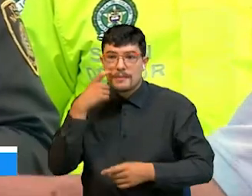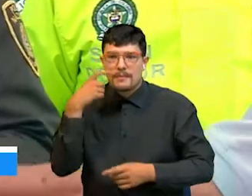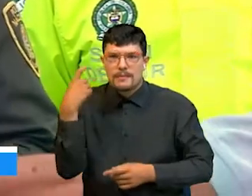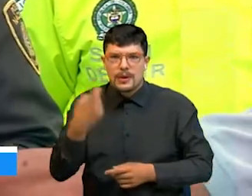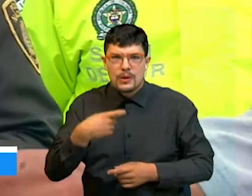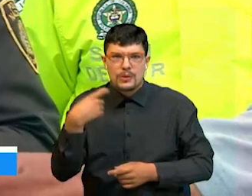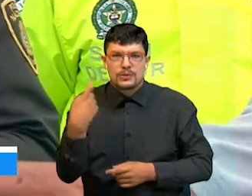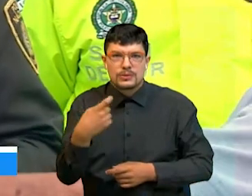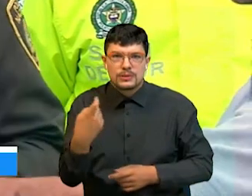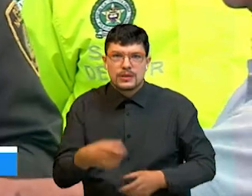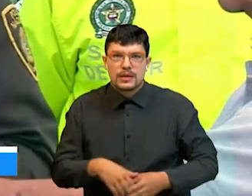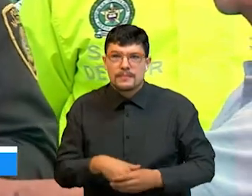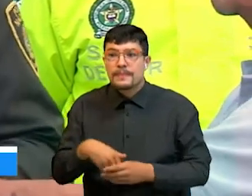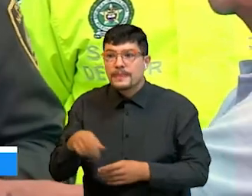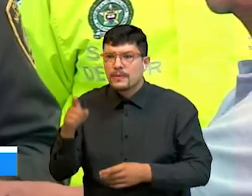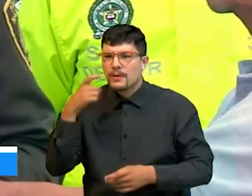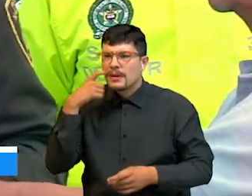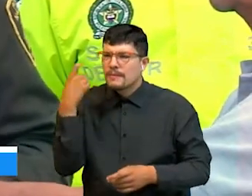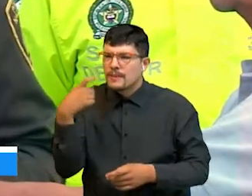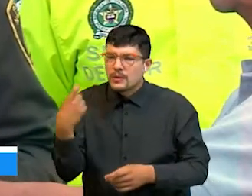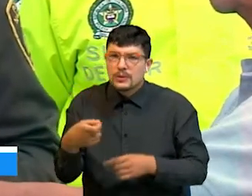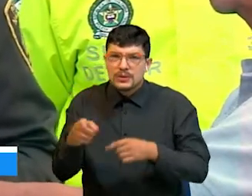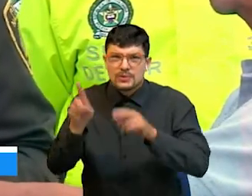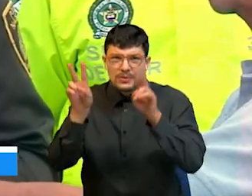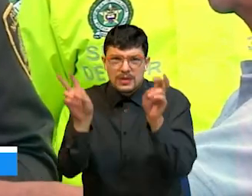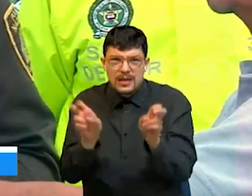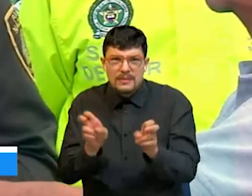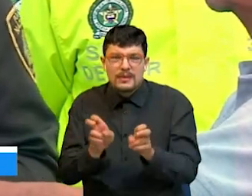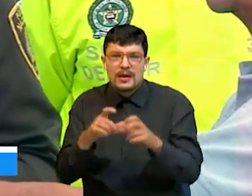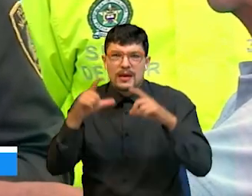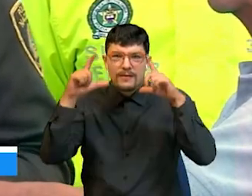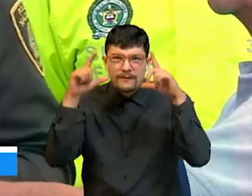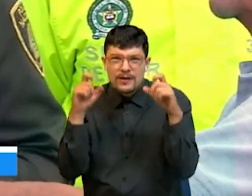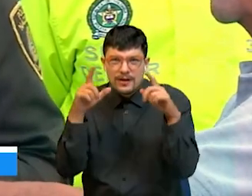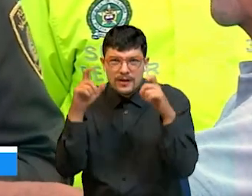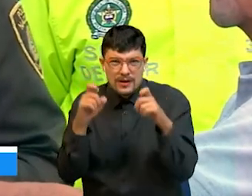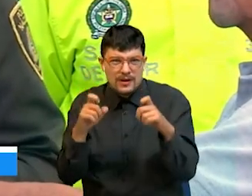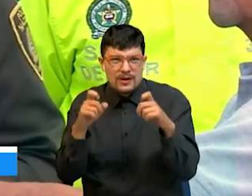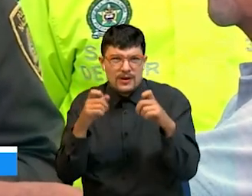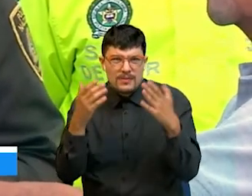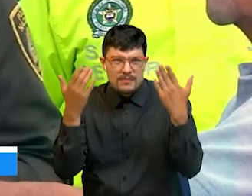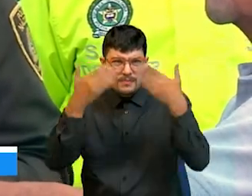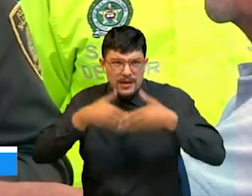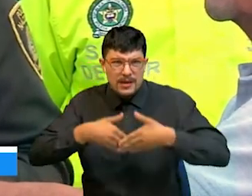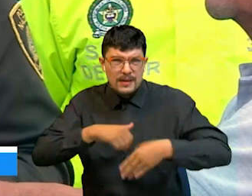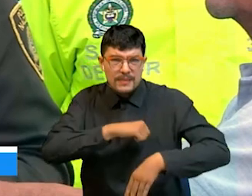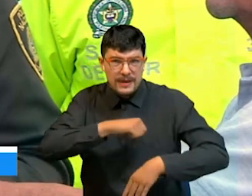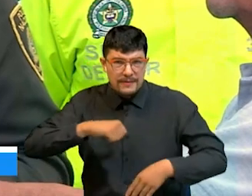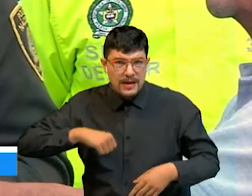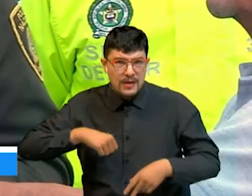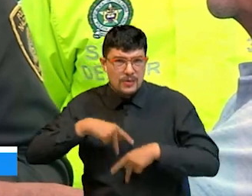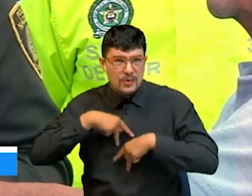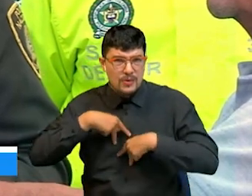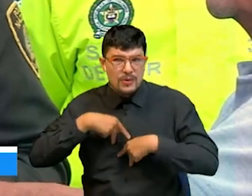con tema de fotografías íntimas generar